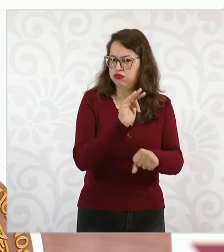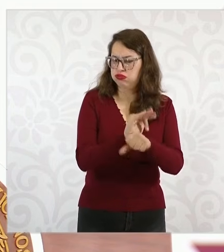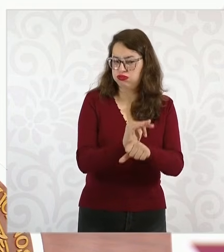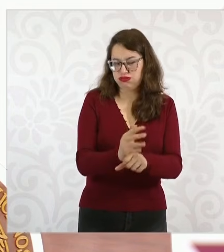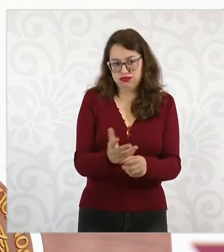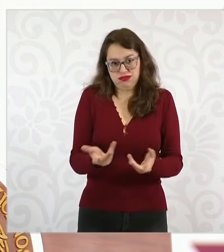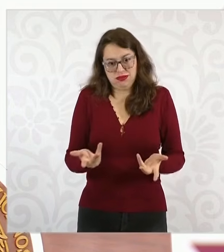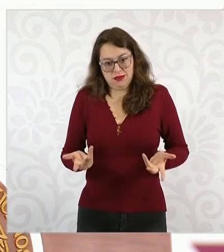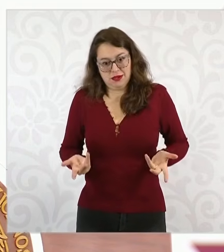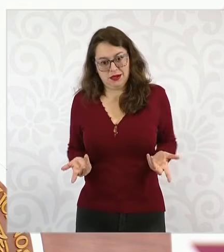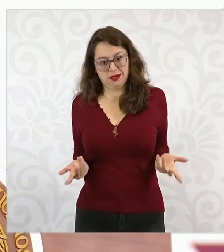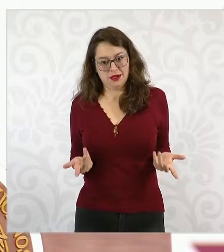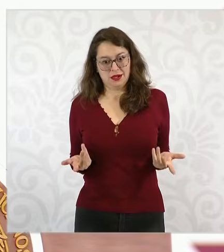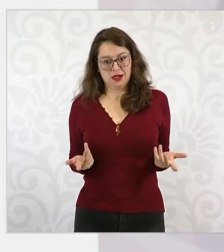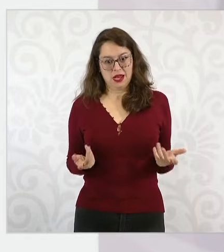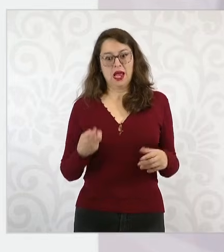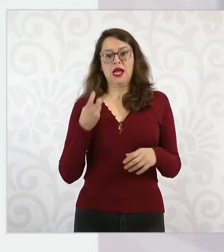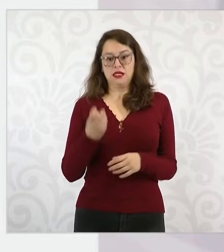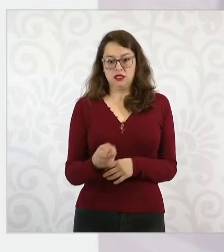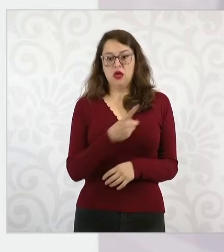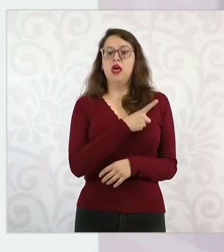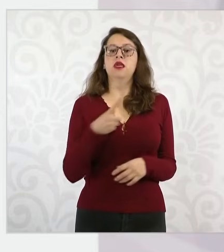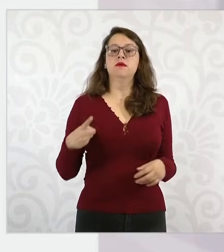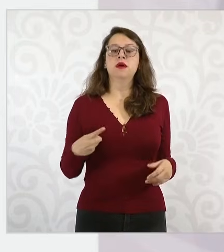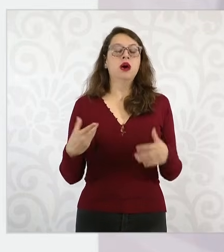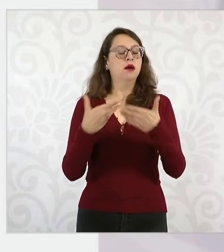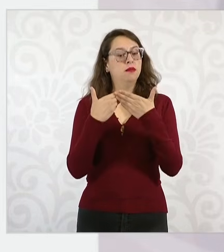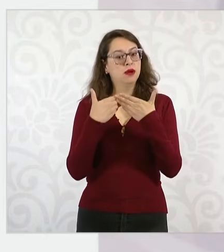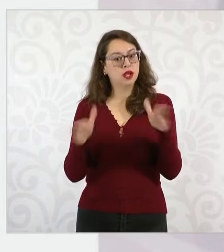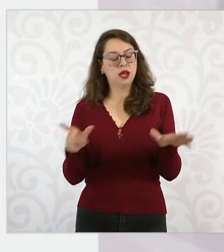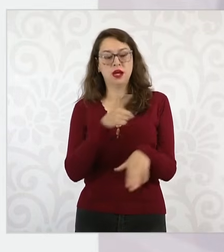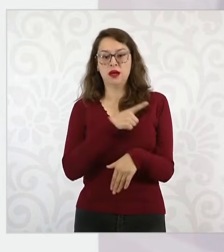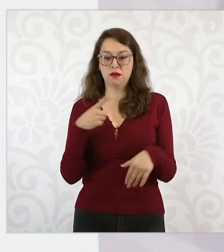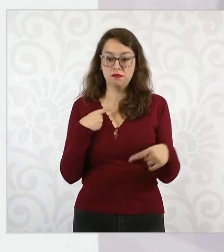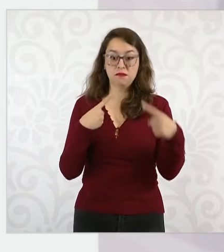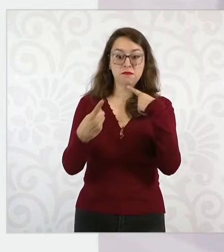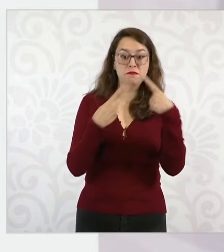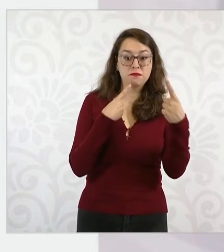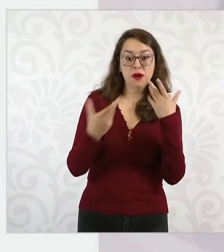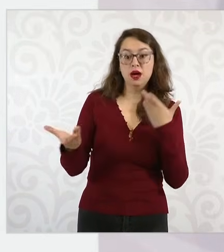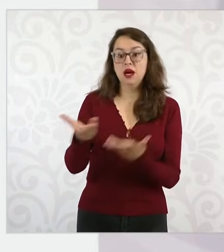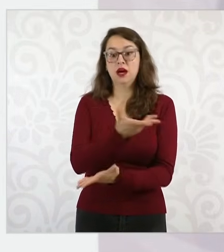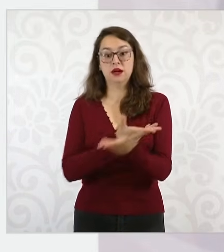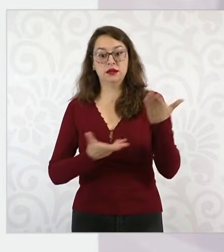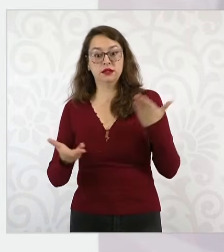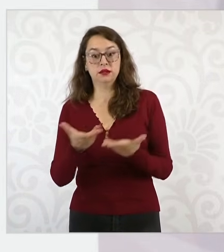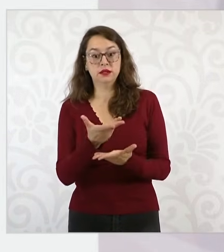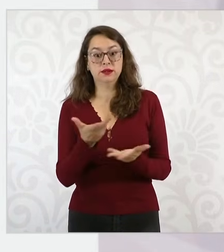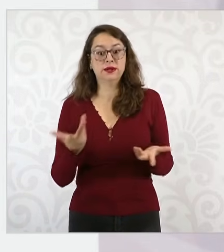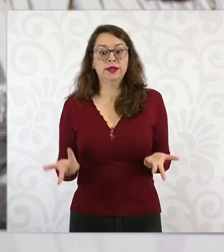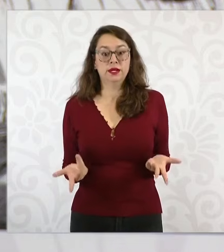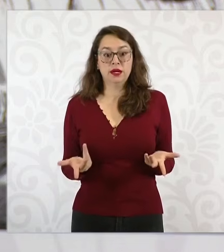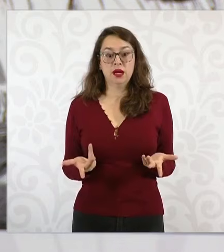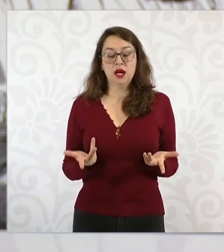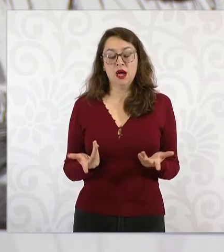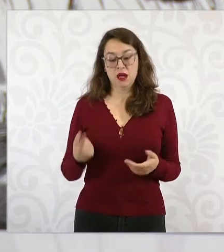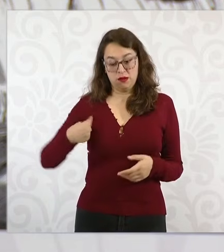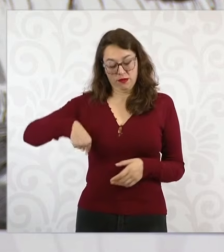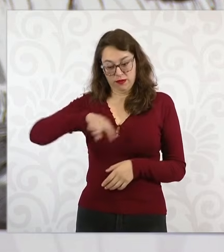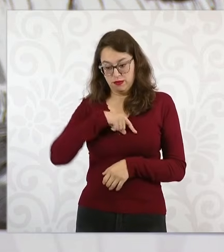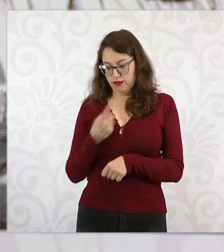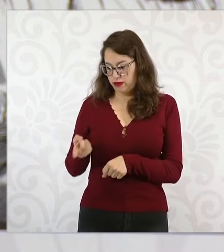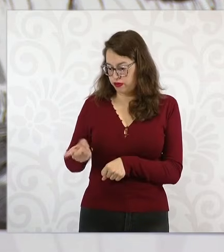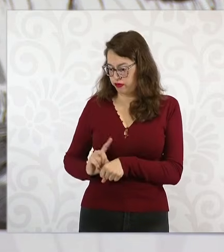Entonces es importante que esto se abra, se discuta. Repito, independientemente del trabajo que estamos haciendo todos los